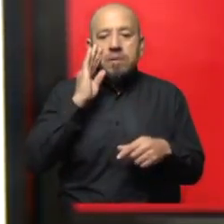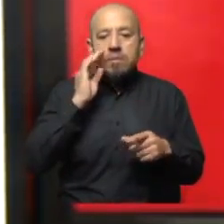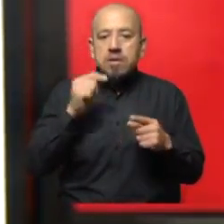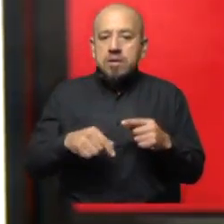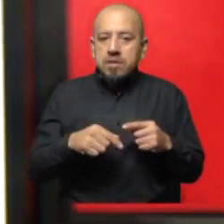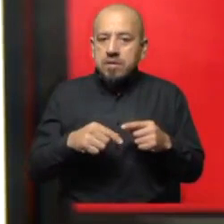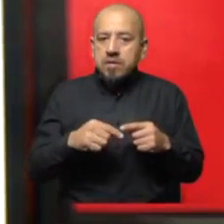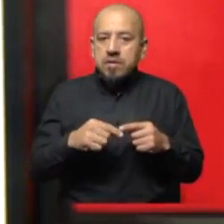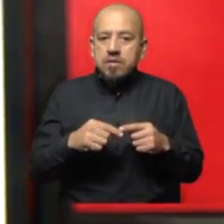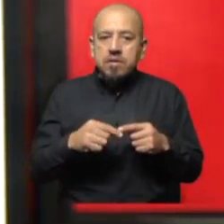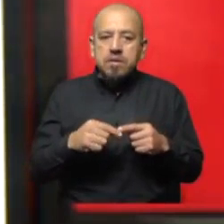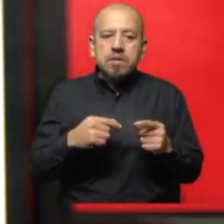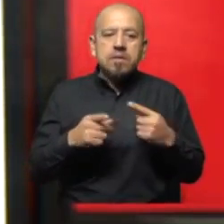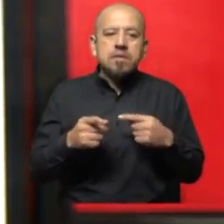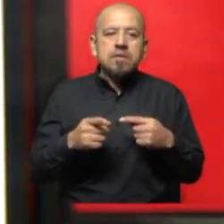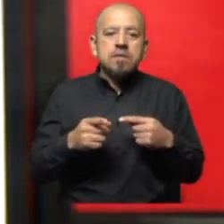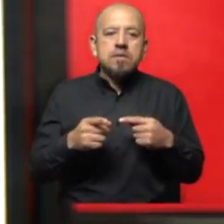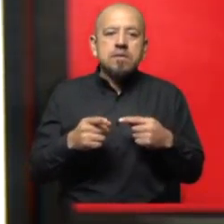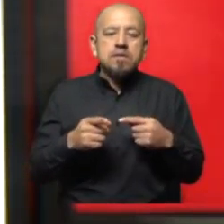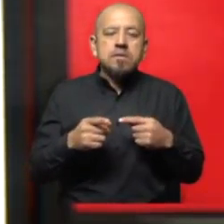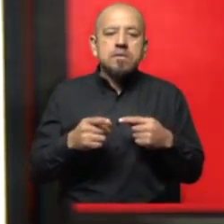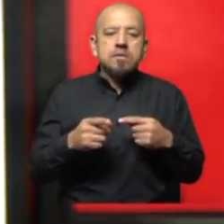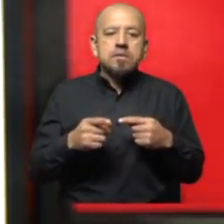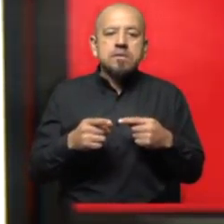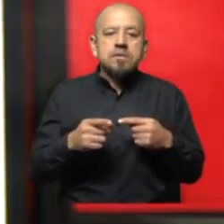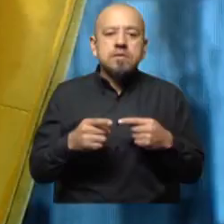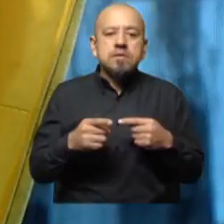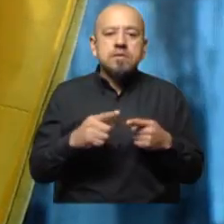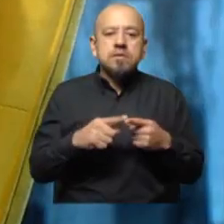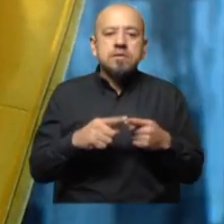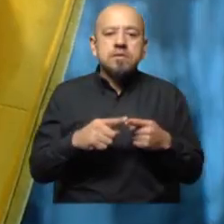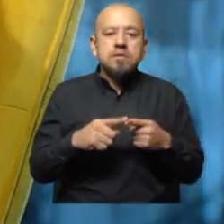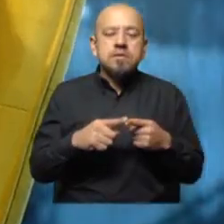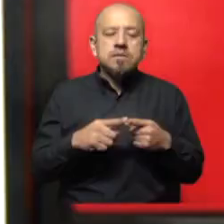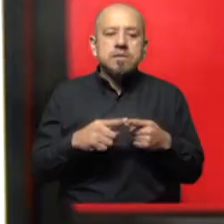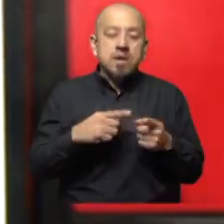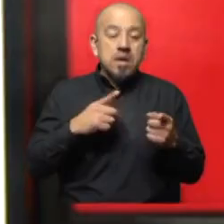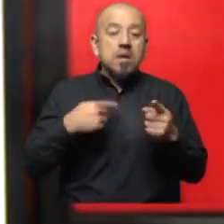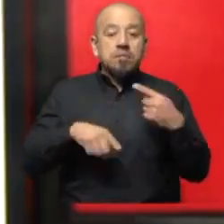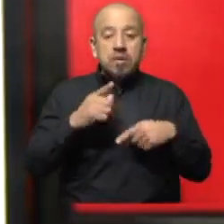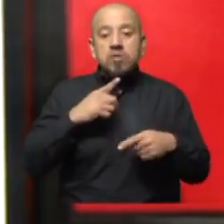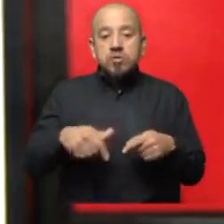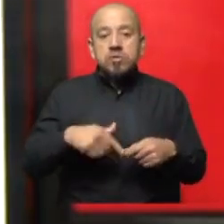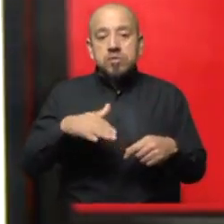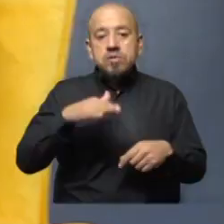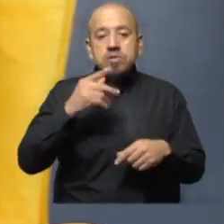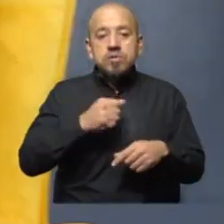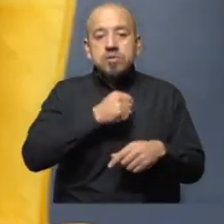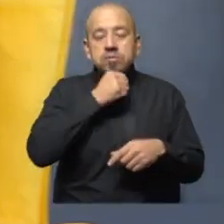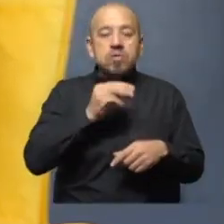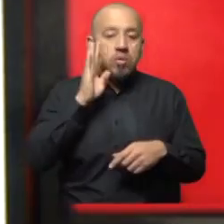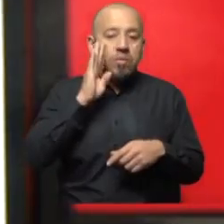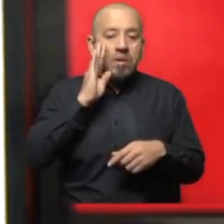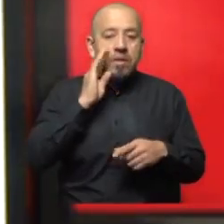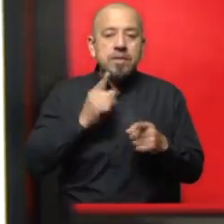como sólo medio del barrio empezamos a hacer como referencias que sólo nosotros conocemos efe pero bueno me crió con mi abuela y mi padre